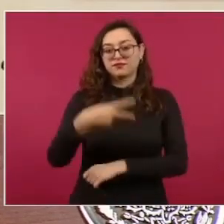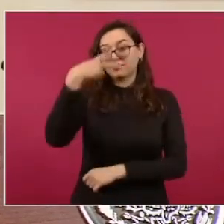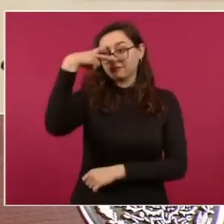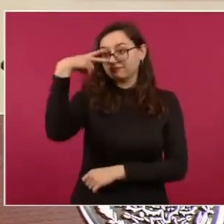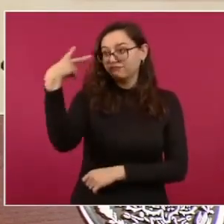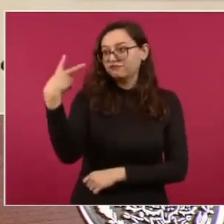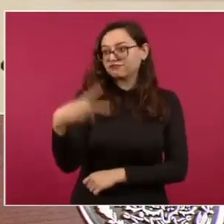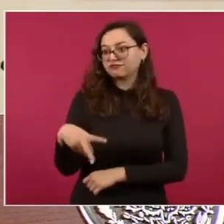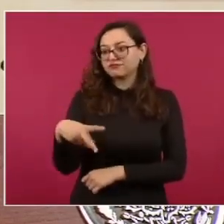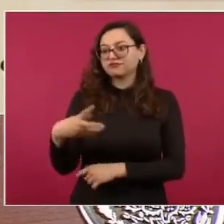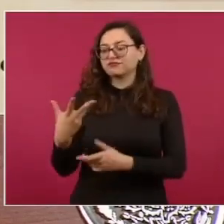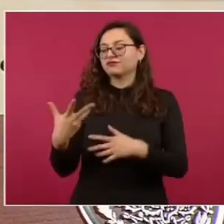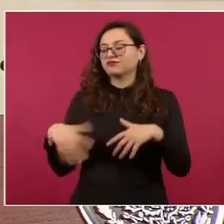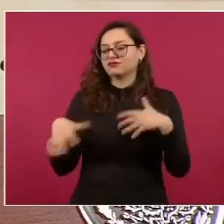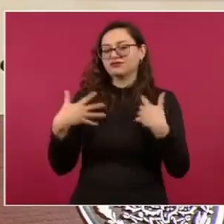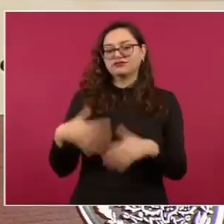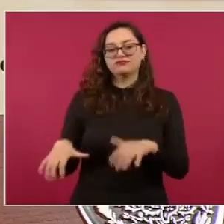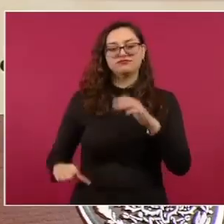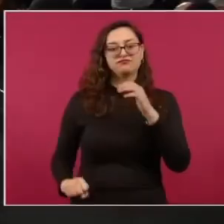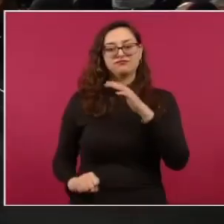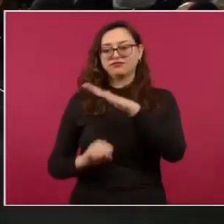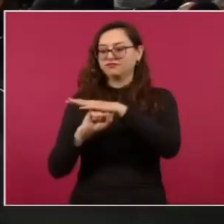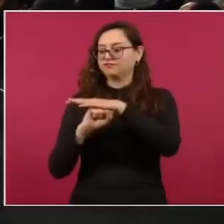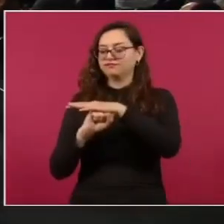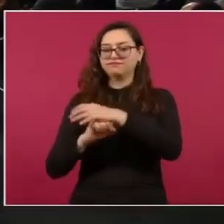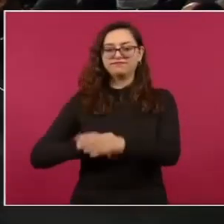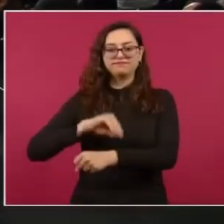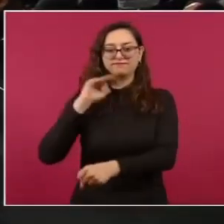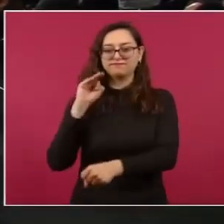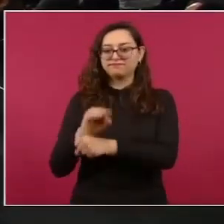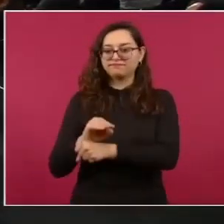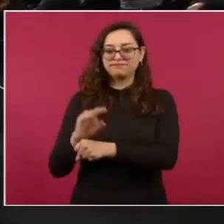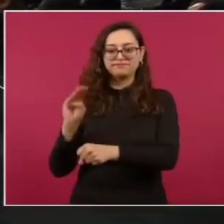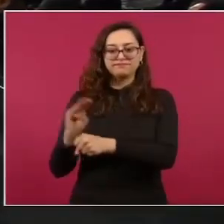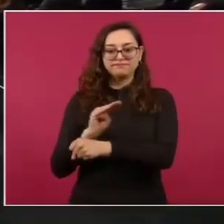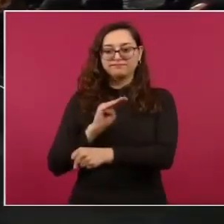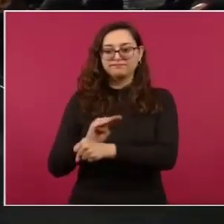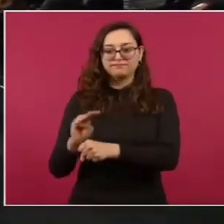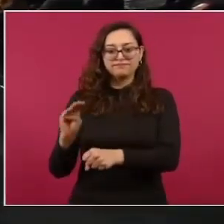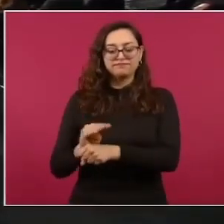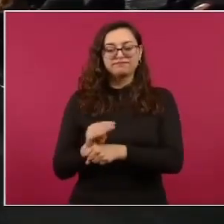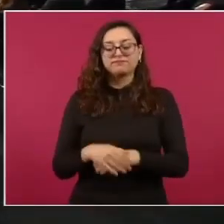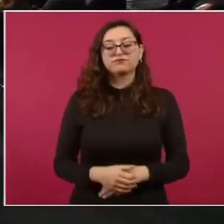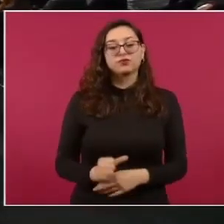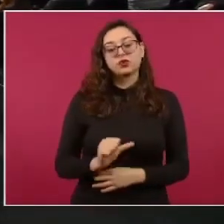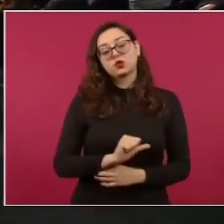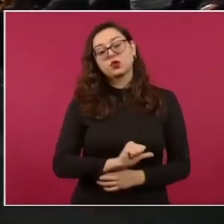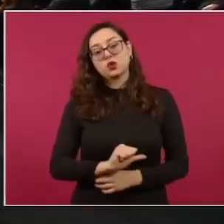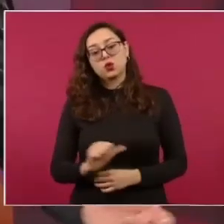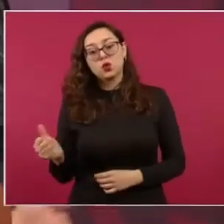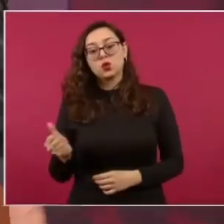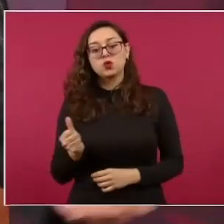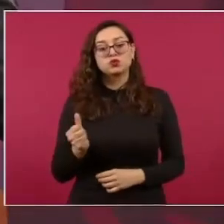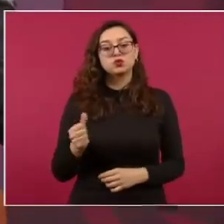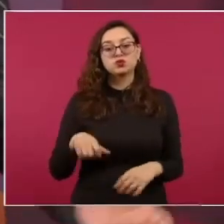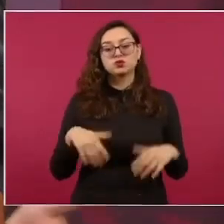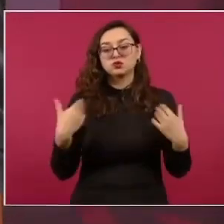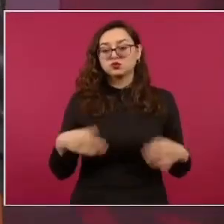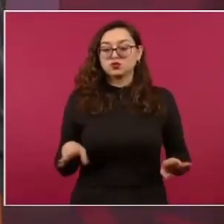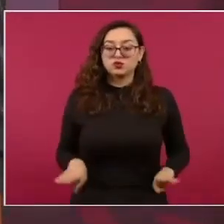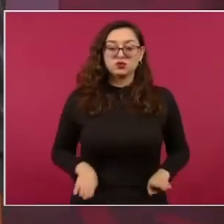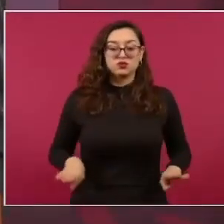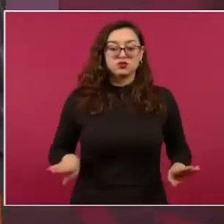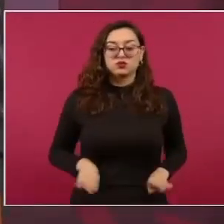social en nuestro país. Otra cuestión extraordinaria que tenemos los